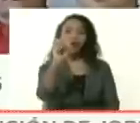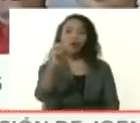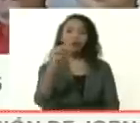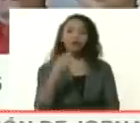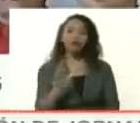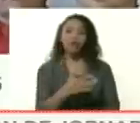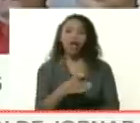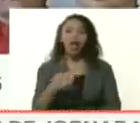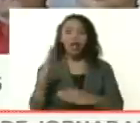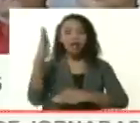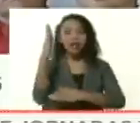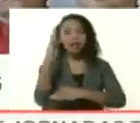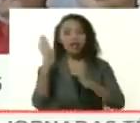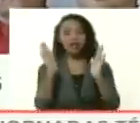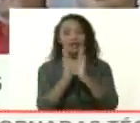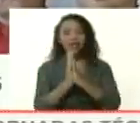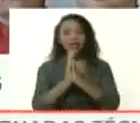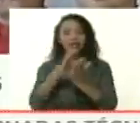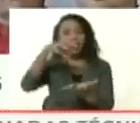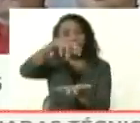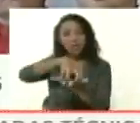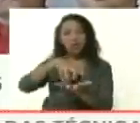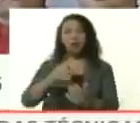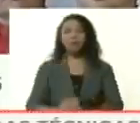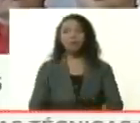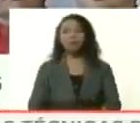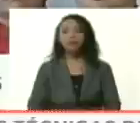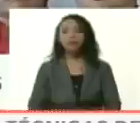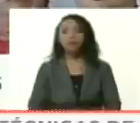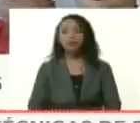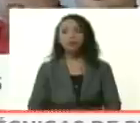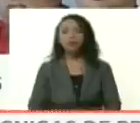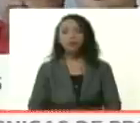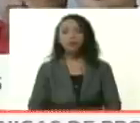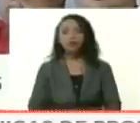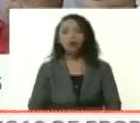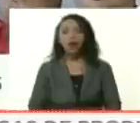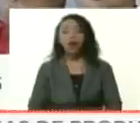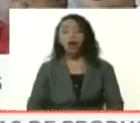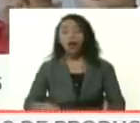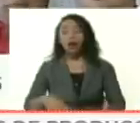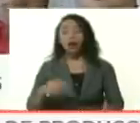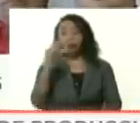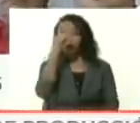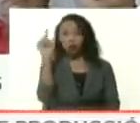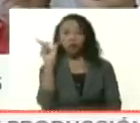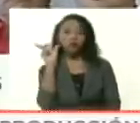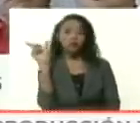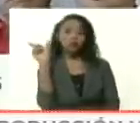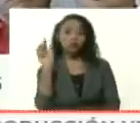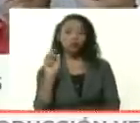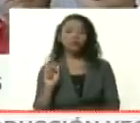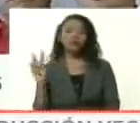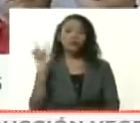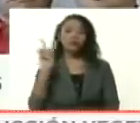Santa Capilla. Por cierto, aprovecho lo de la iglesia. El Partido Socialista Unido de Venezuela